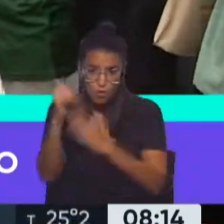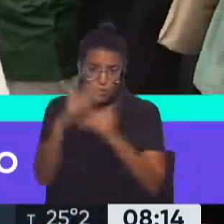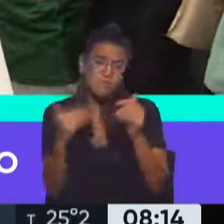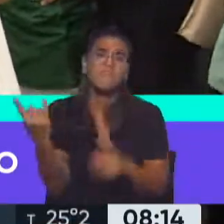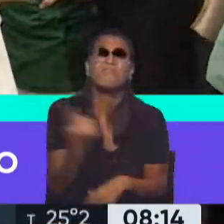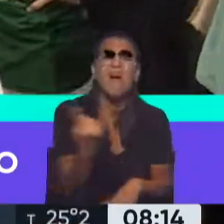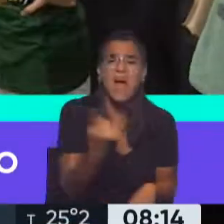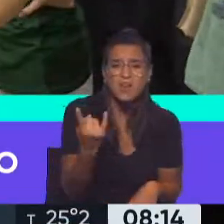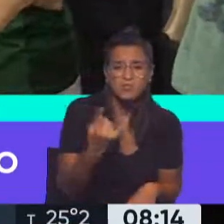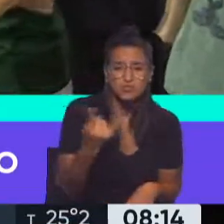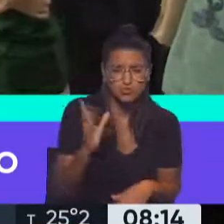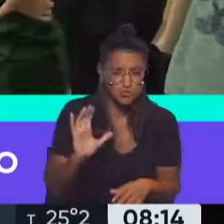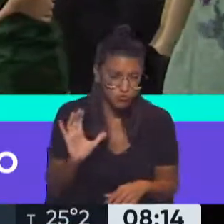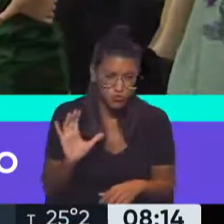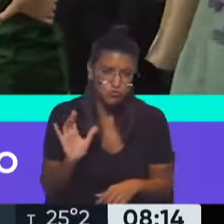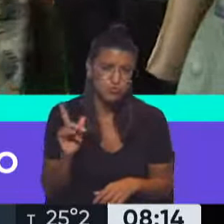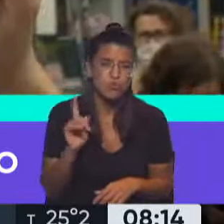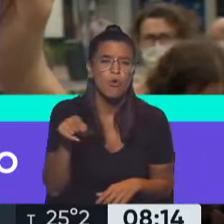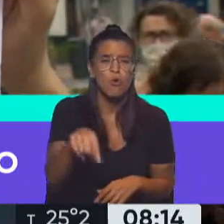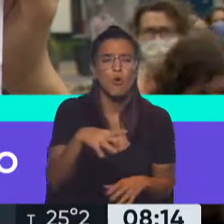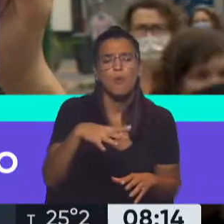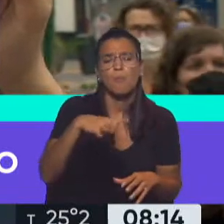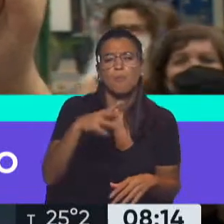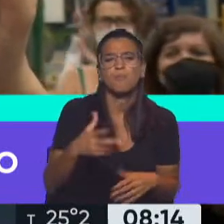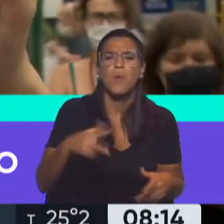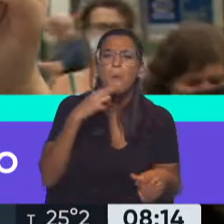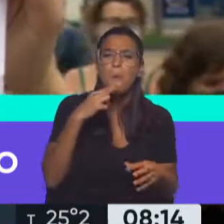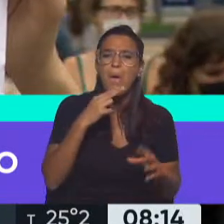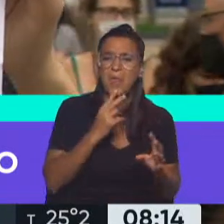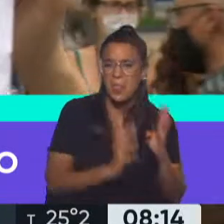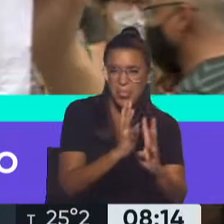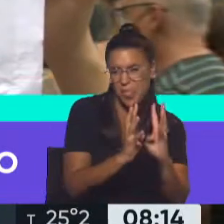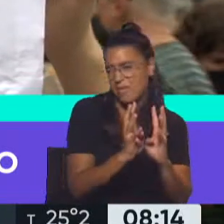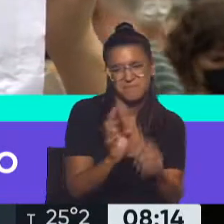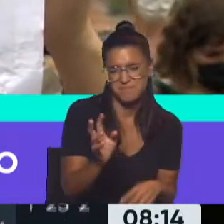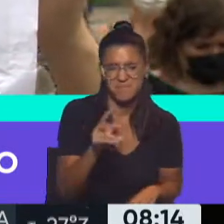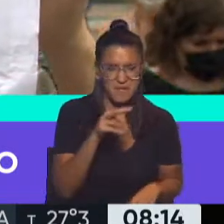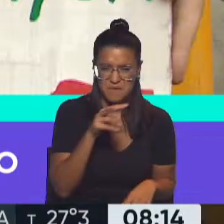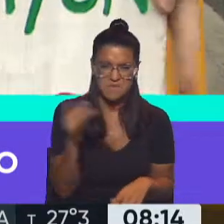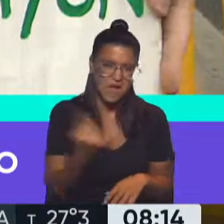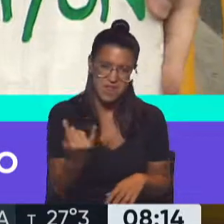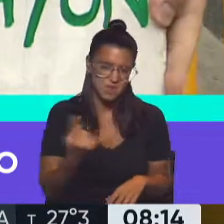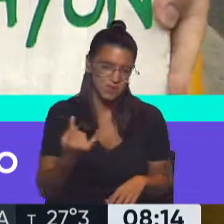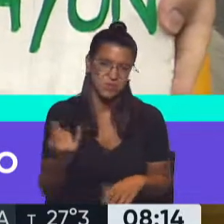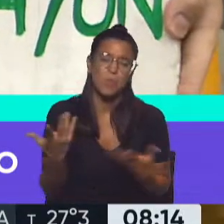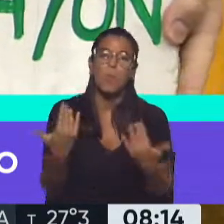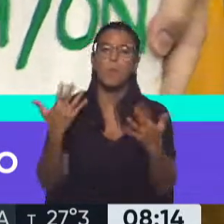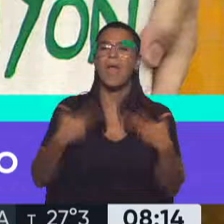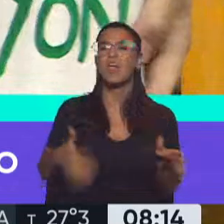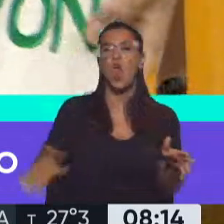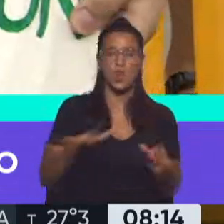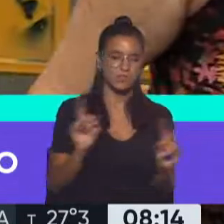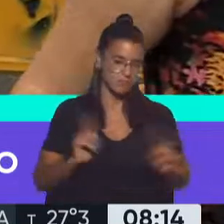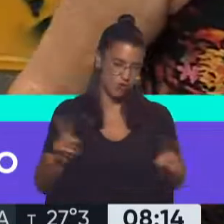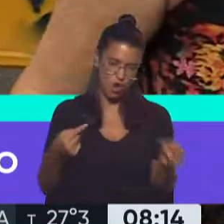falso que vayan a colocar más verde, que pueda ser más ecológico, sino todo